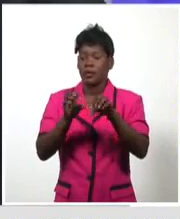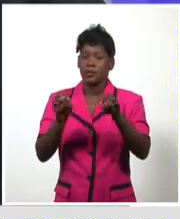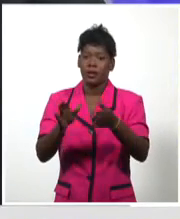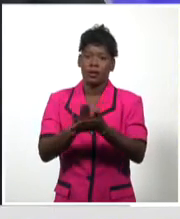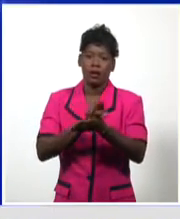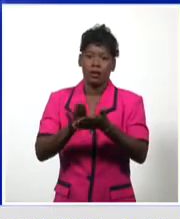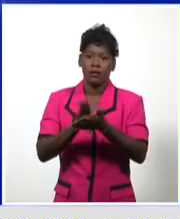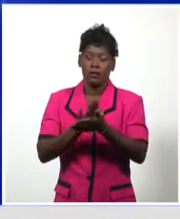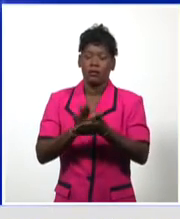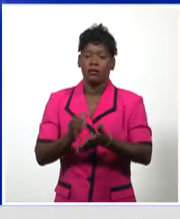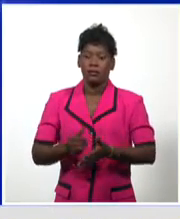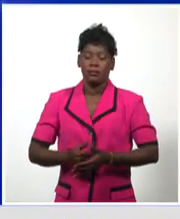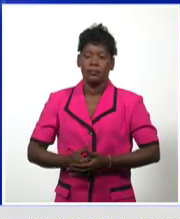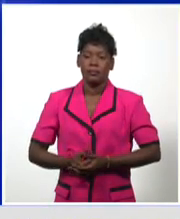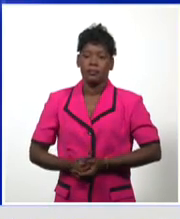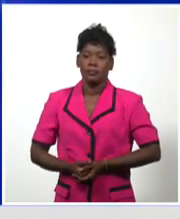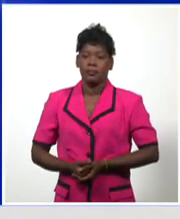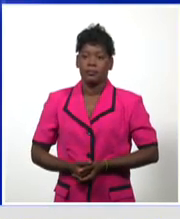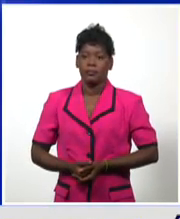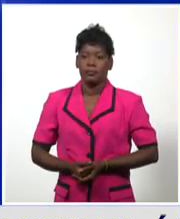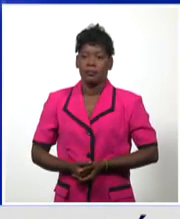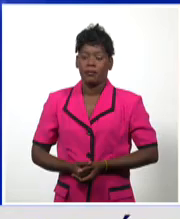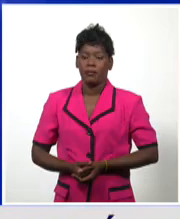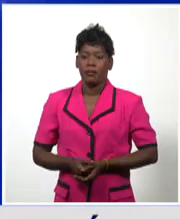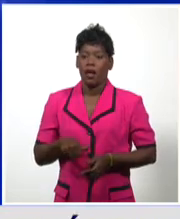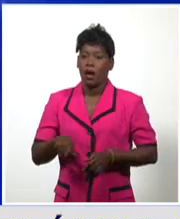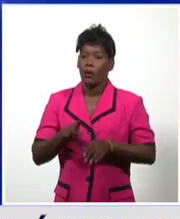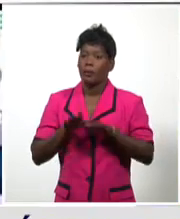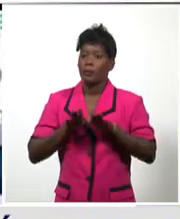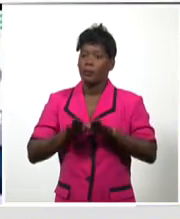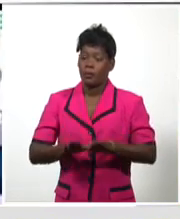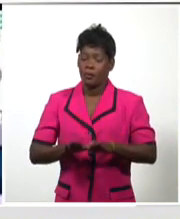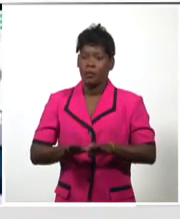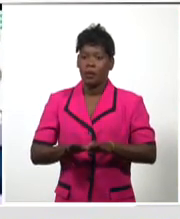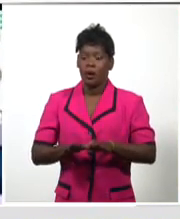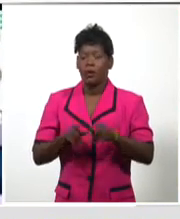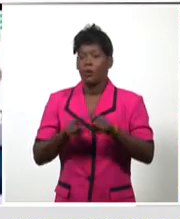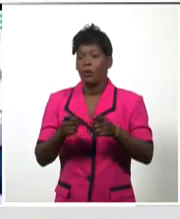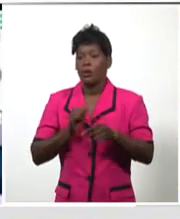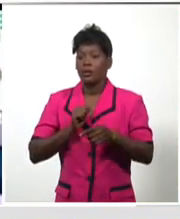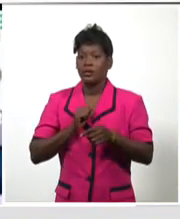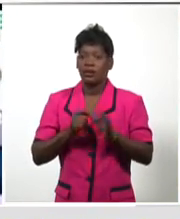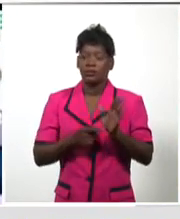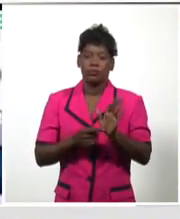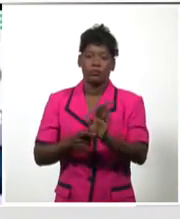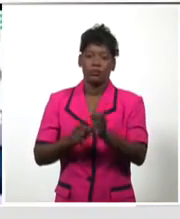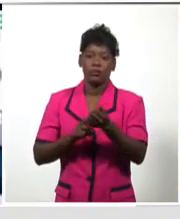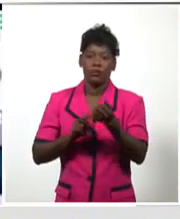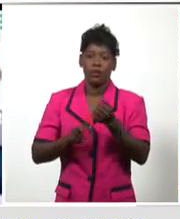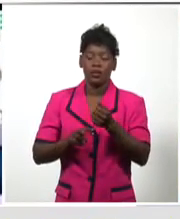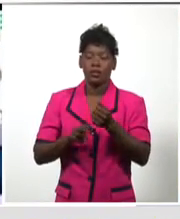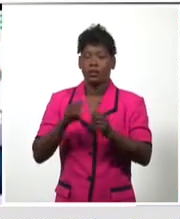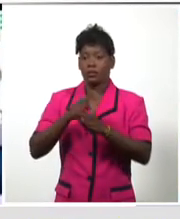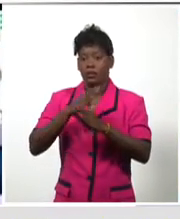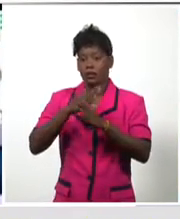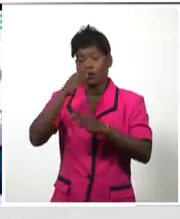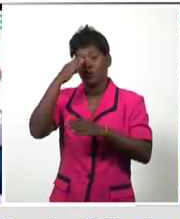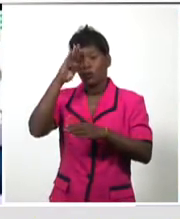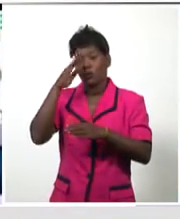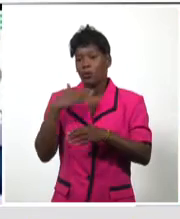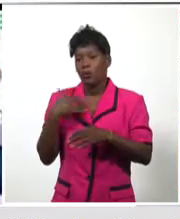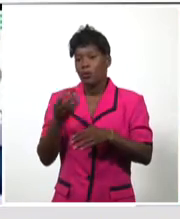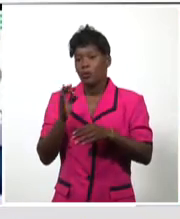clima para su solución. Muy bien, doctor. Vamos a una pausa en la conversación porque en la provincia de Santiago de Cuba se mantiene la vigilancia sobre el nuevo coronavirus. Ya